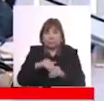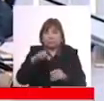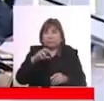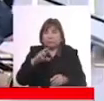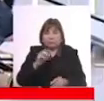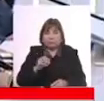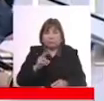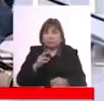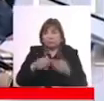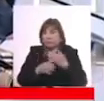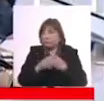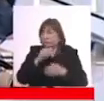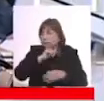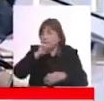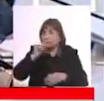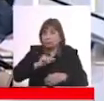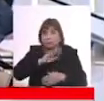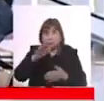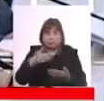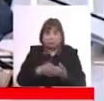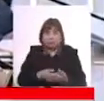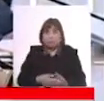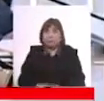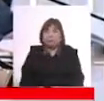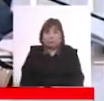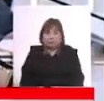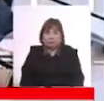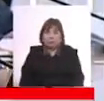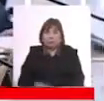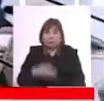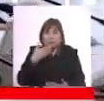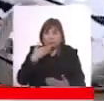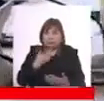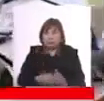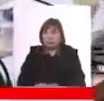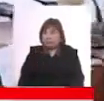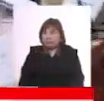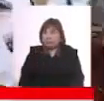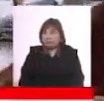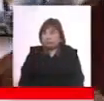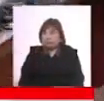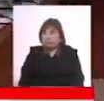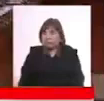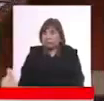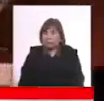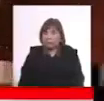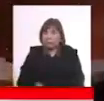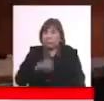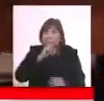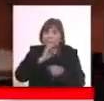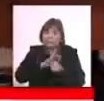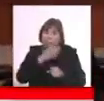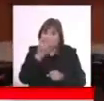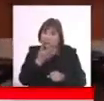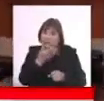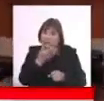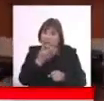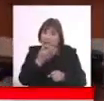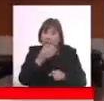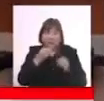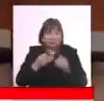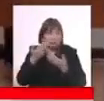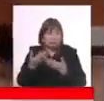en pro de la pesca artesanal, no solo de Ancash, sino de todo el litoral peruano. Gracias. Con el compromiso suyo